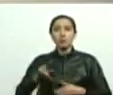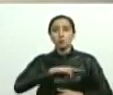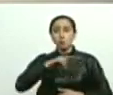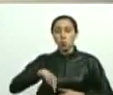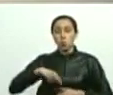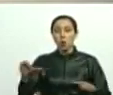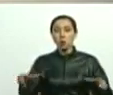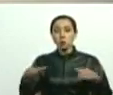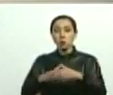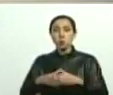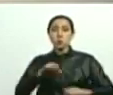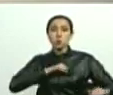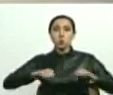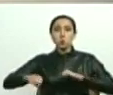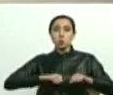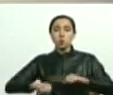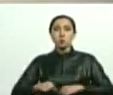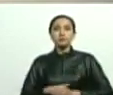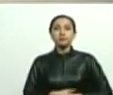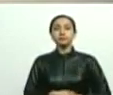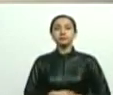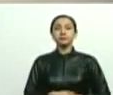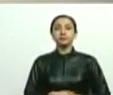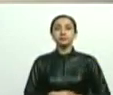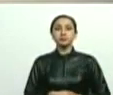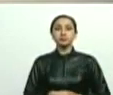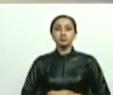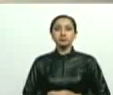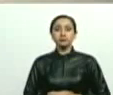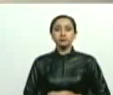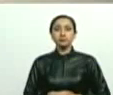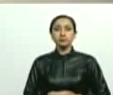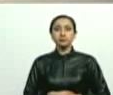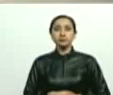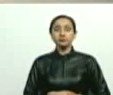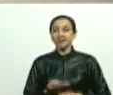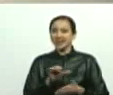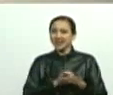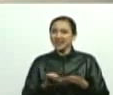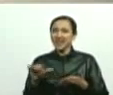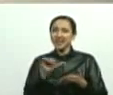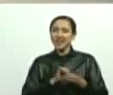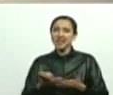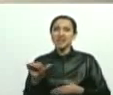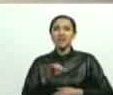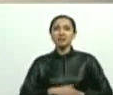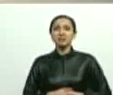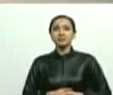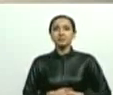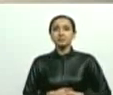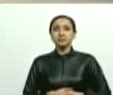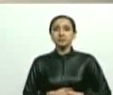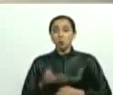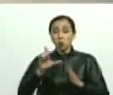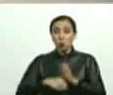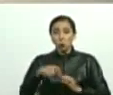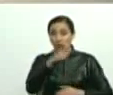nuestro movimiento. Quedan heridas y después el que perdió